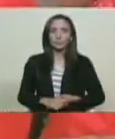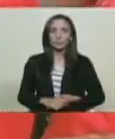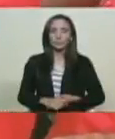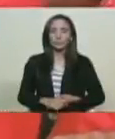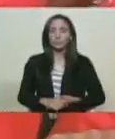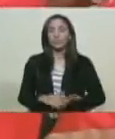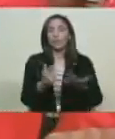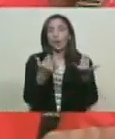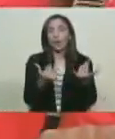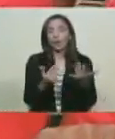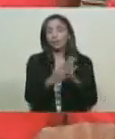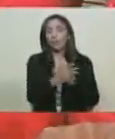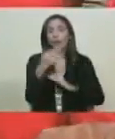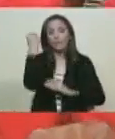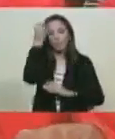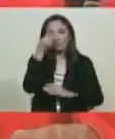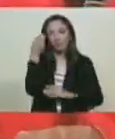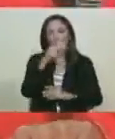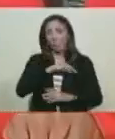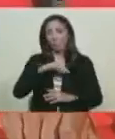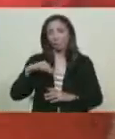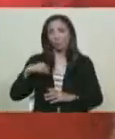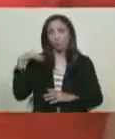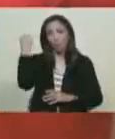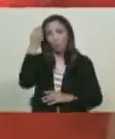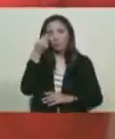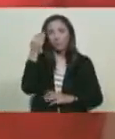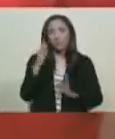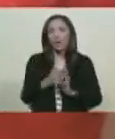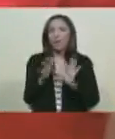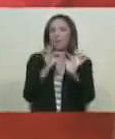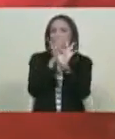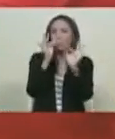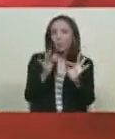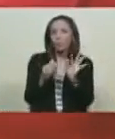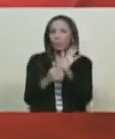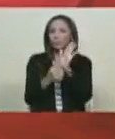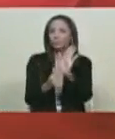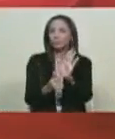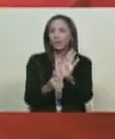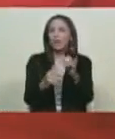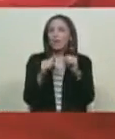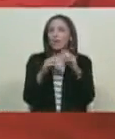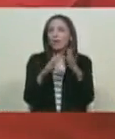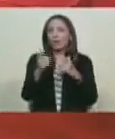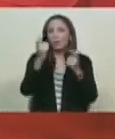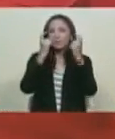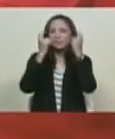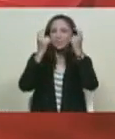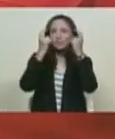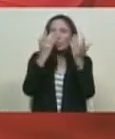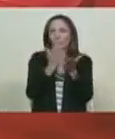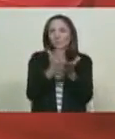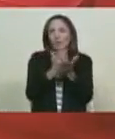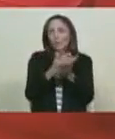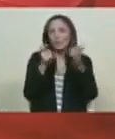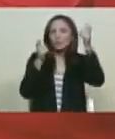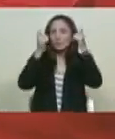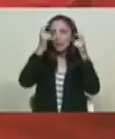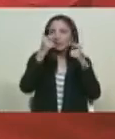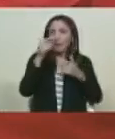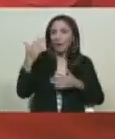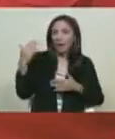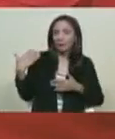En nuestra opinión, no existe otra forma de preservar el legado de nuestro comandante amado,